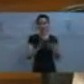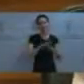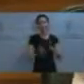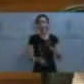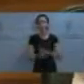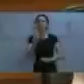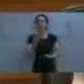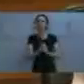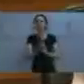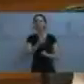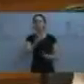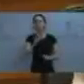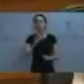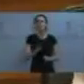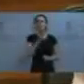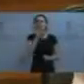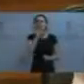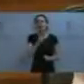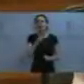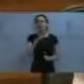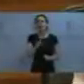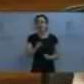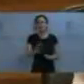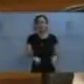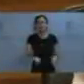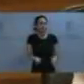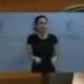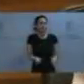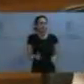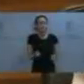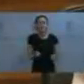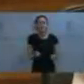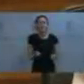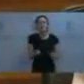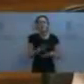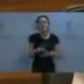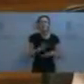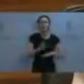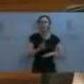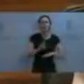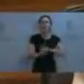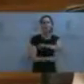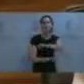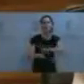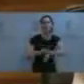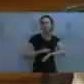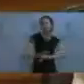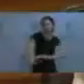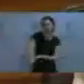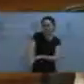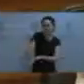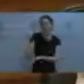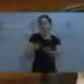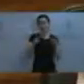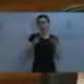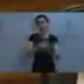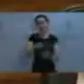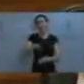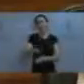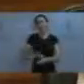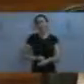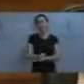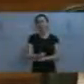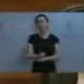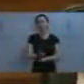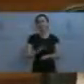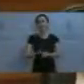muy simple y creo que difícil de explicar por qué no se utiliza. Ahora, igual lo entendemos Cuando hay partidas concretas de 7 millones de euros, que eran además